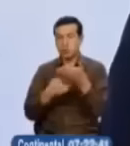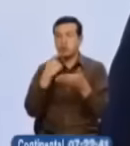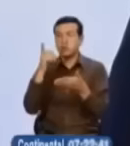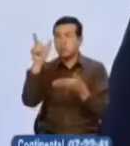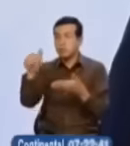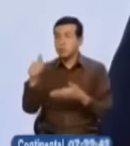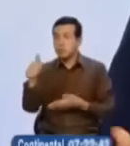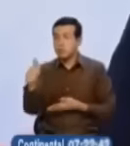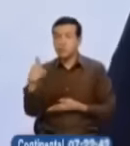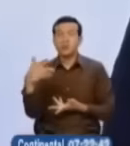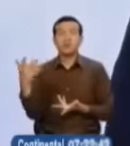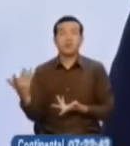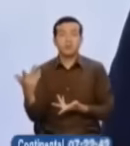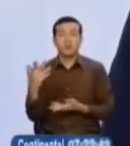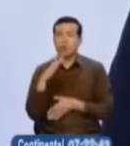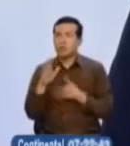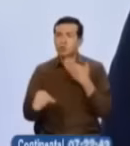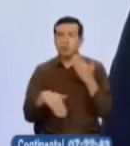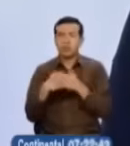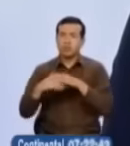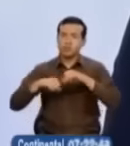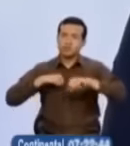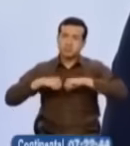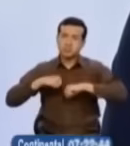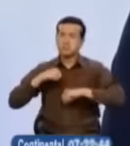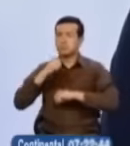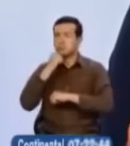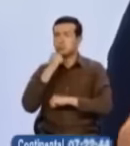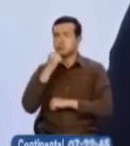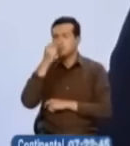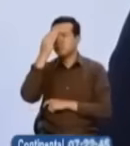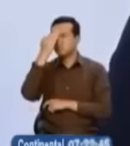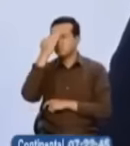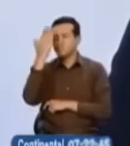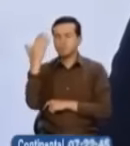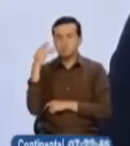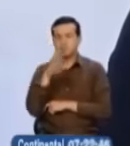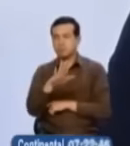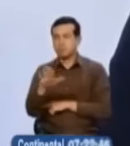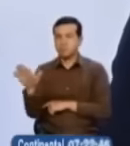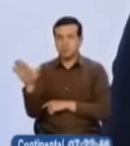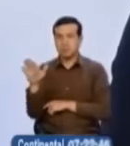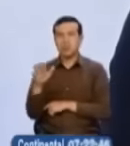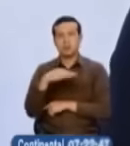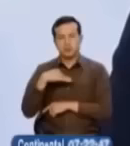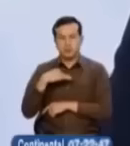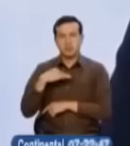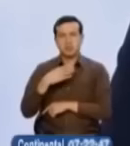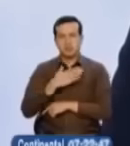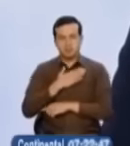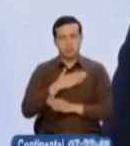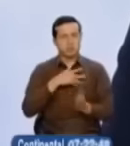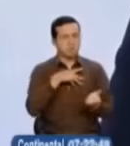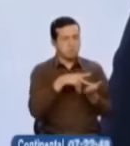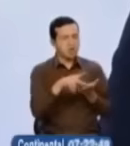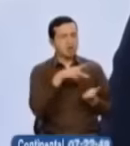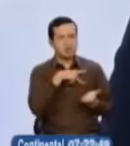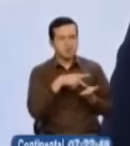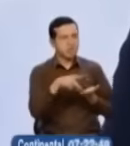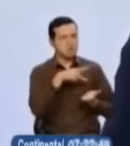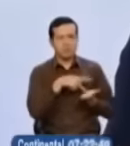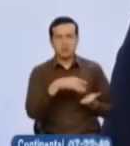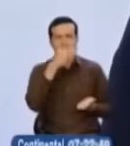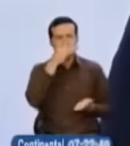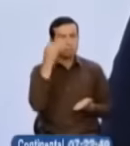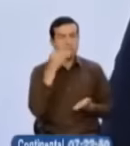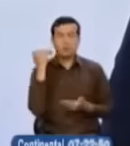que el cliente finalmente, mediante todos estos mecanismos, de este conocimiento, pues tenga esta voluntad de pago manifiesta. Uh-huh. Y